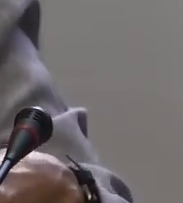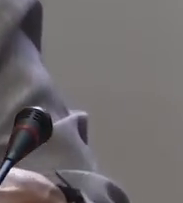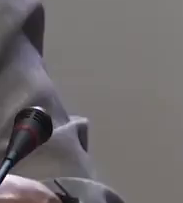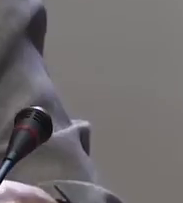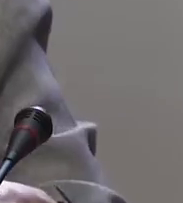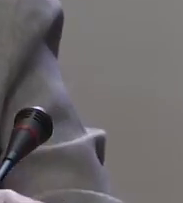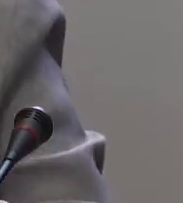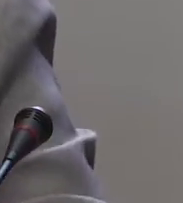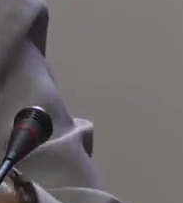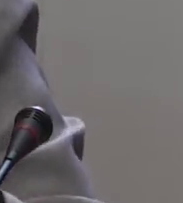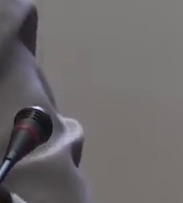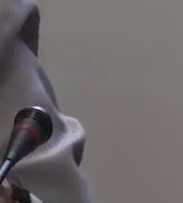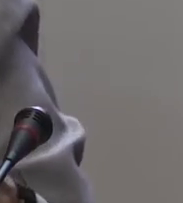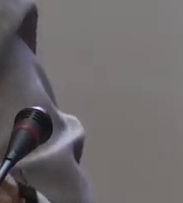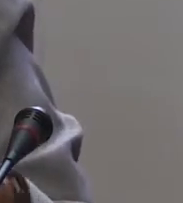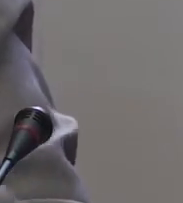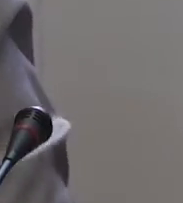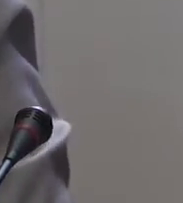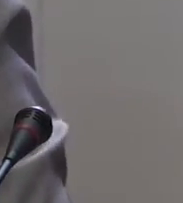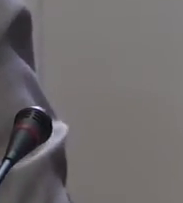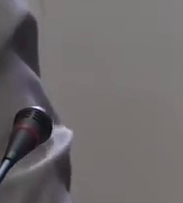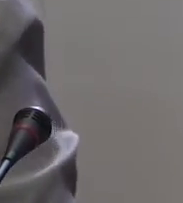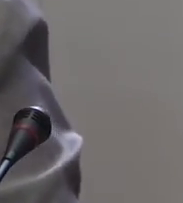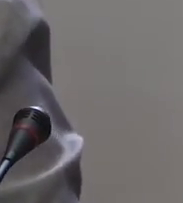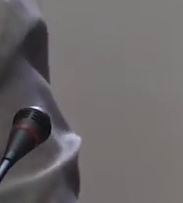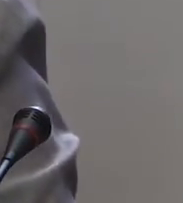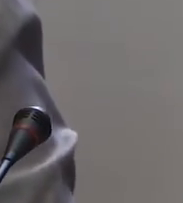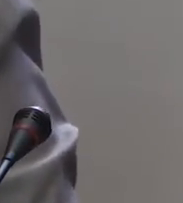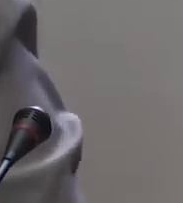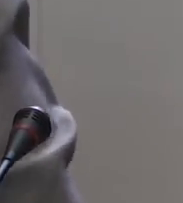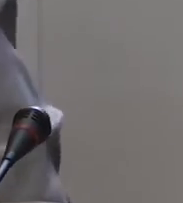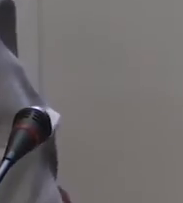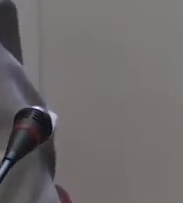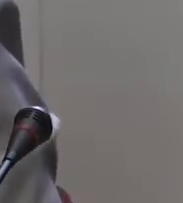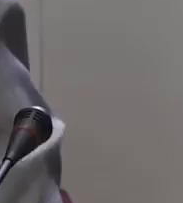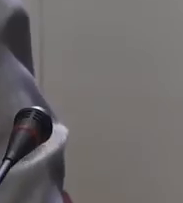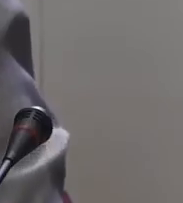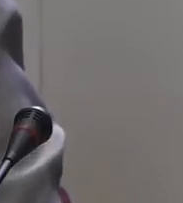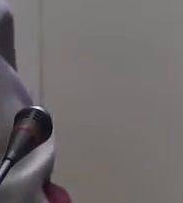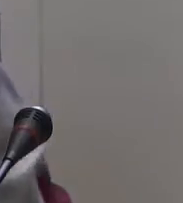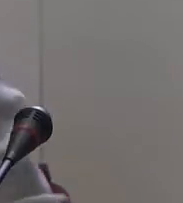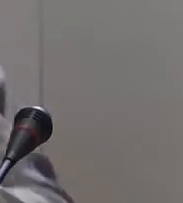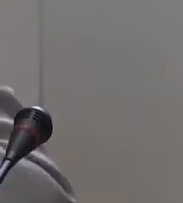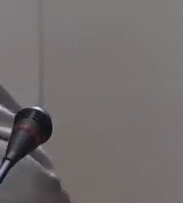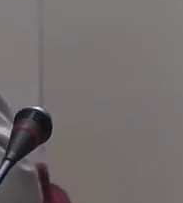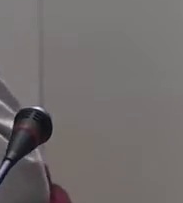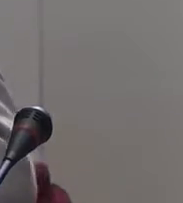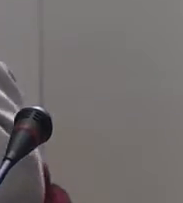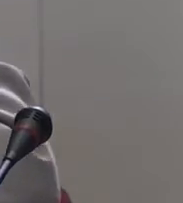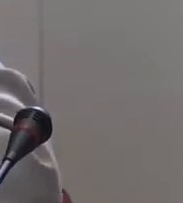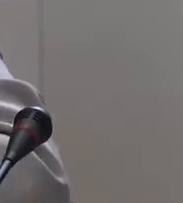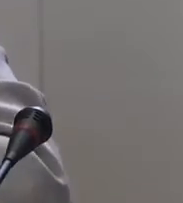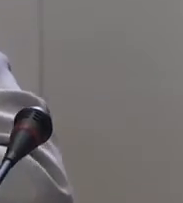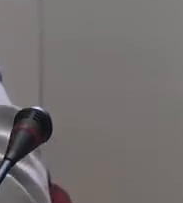Vamos a buscar el título. Es el número 26, audiencia número